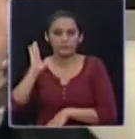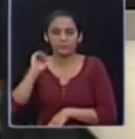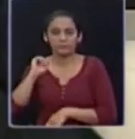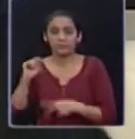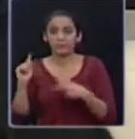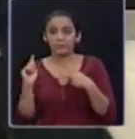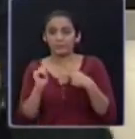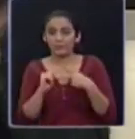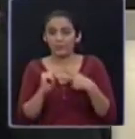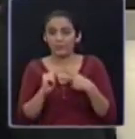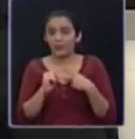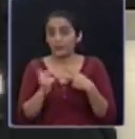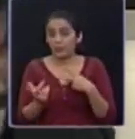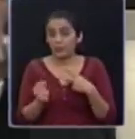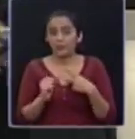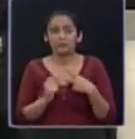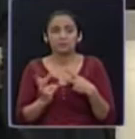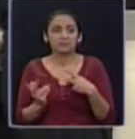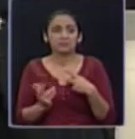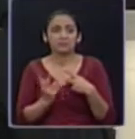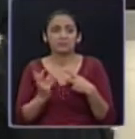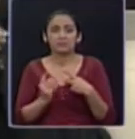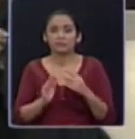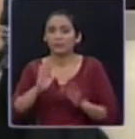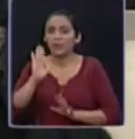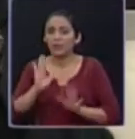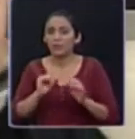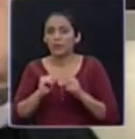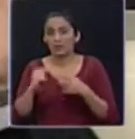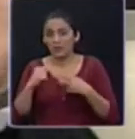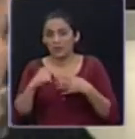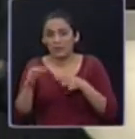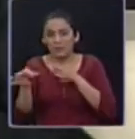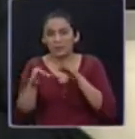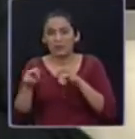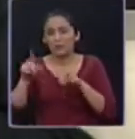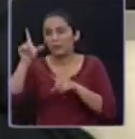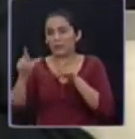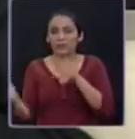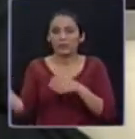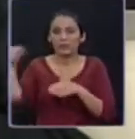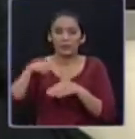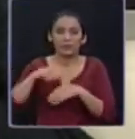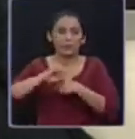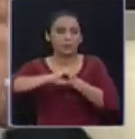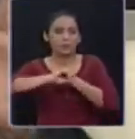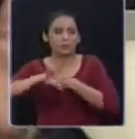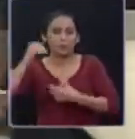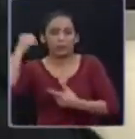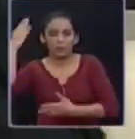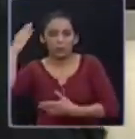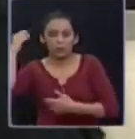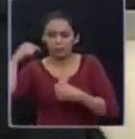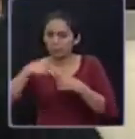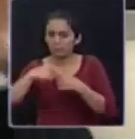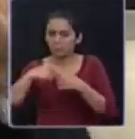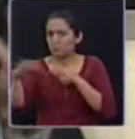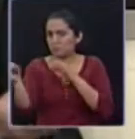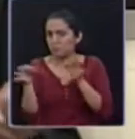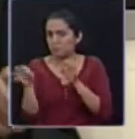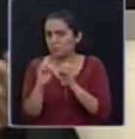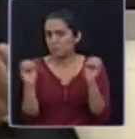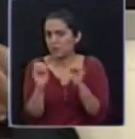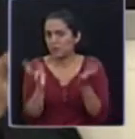de pretender realizar actividades de proselitismo político en el país. No es causal de inadmisión. O sea, usted puede inadmitir